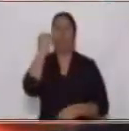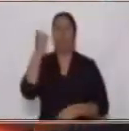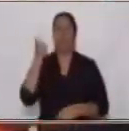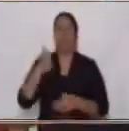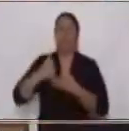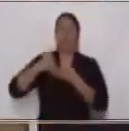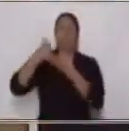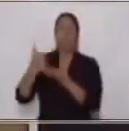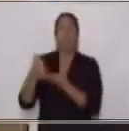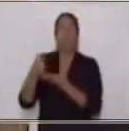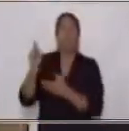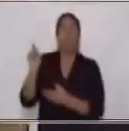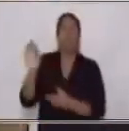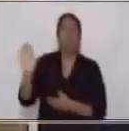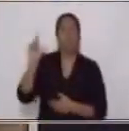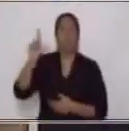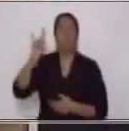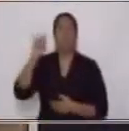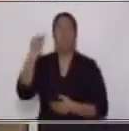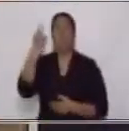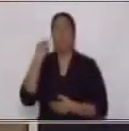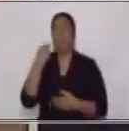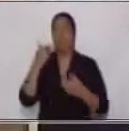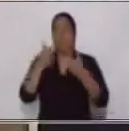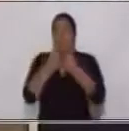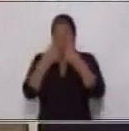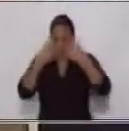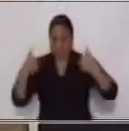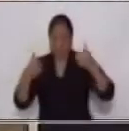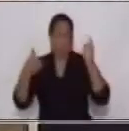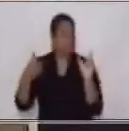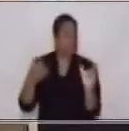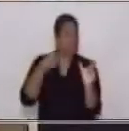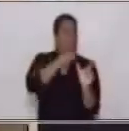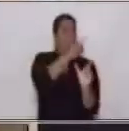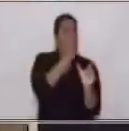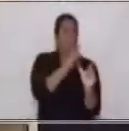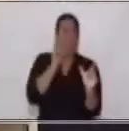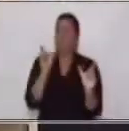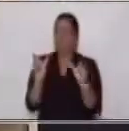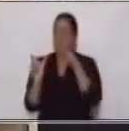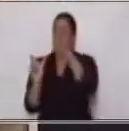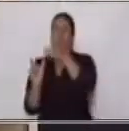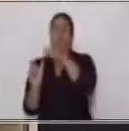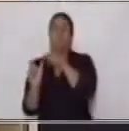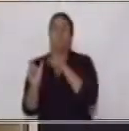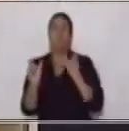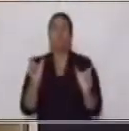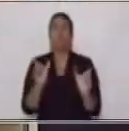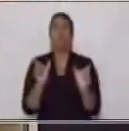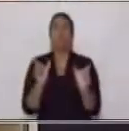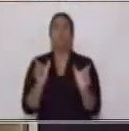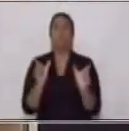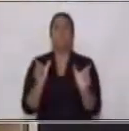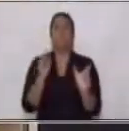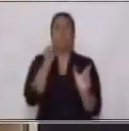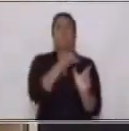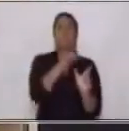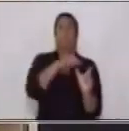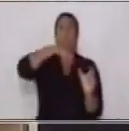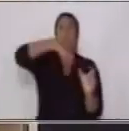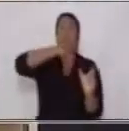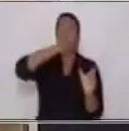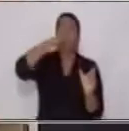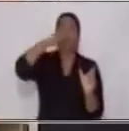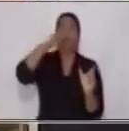dividimos en sujeto y predicado tenemos Patricia como sujeto